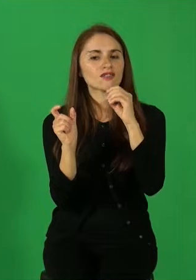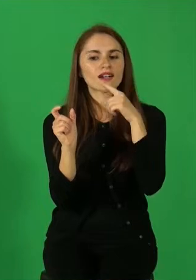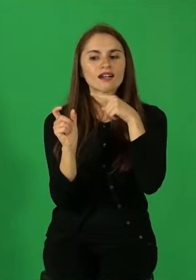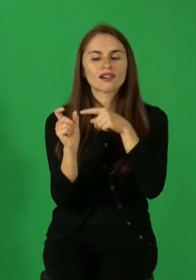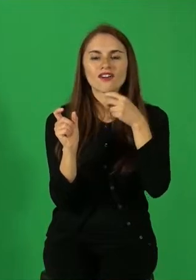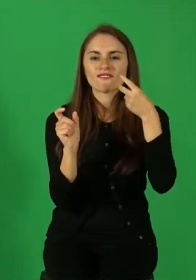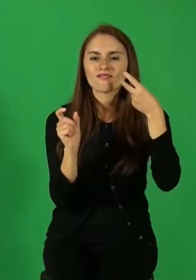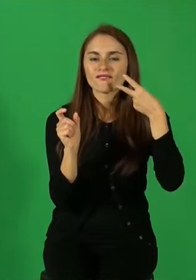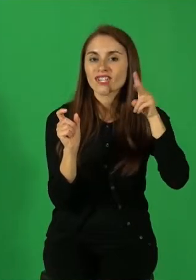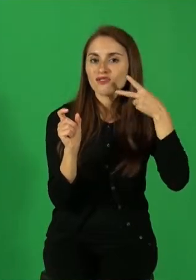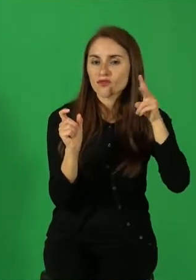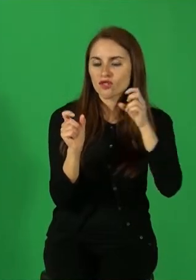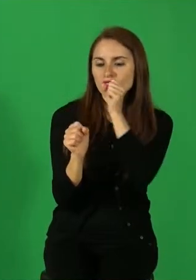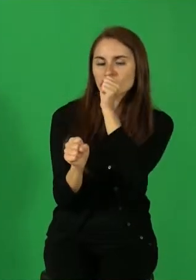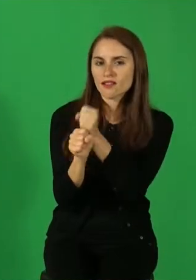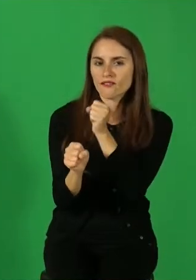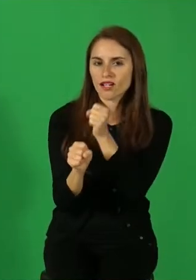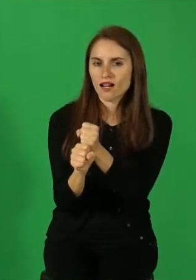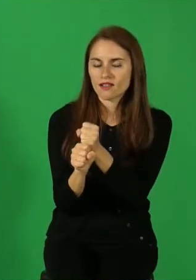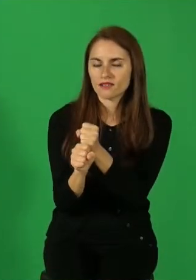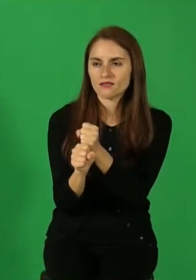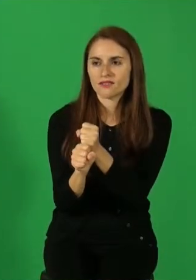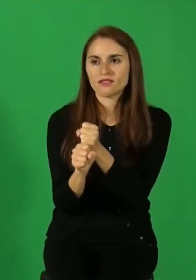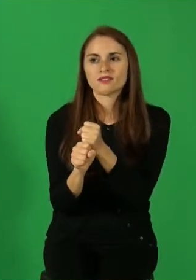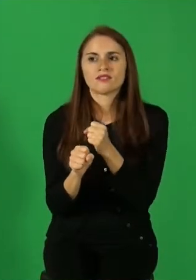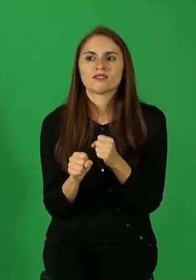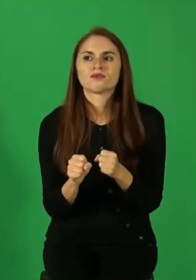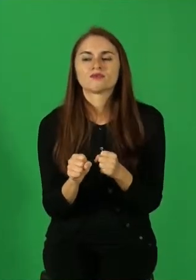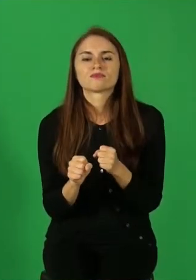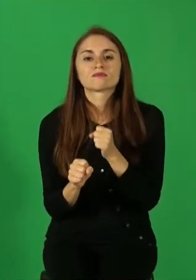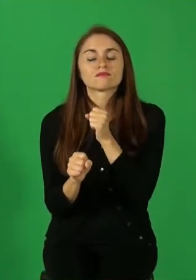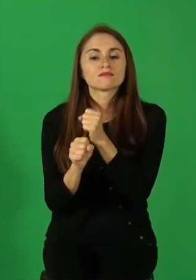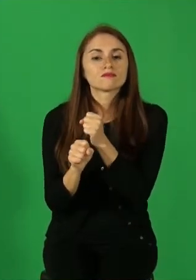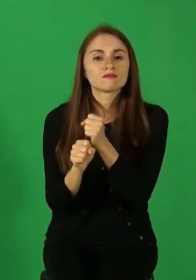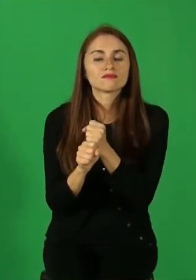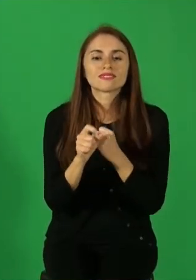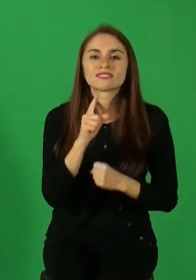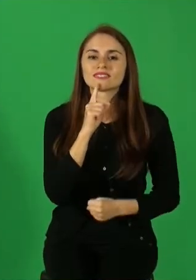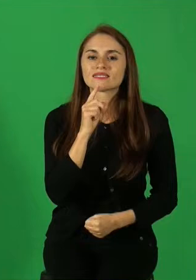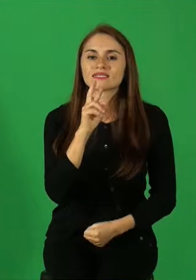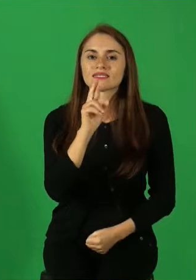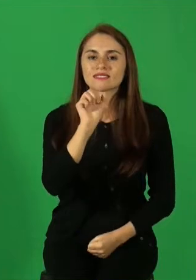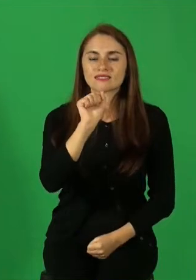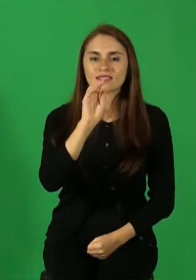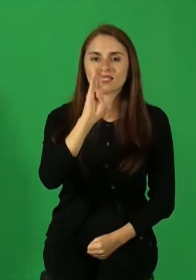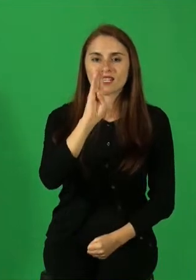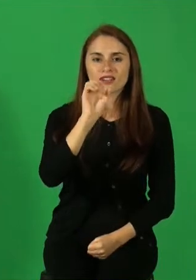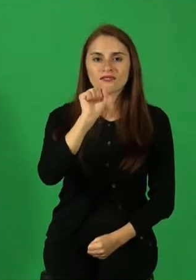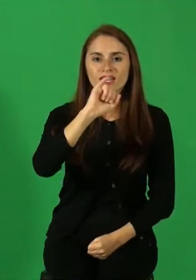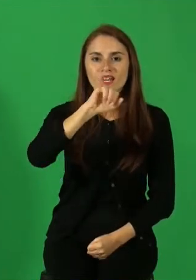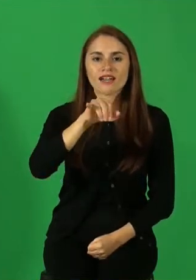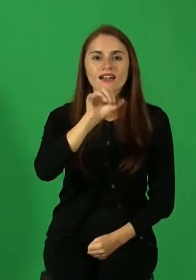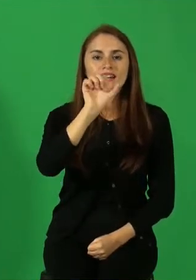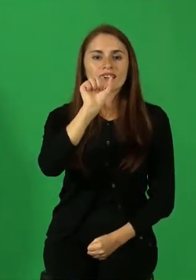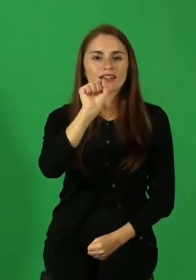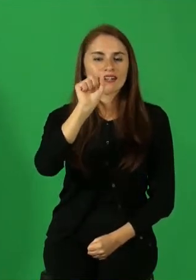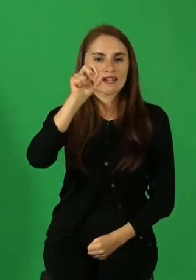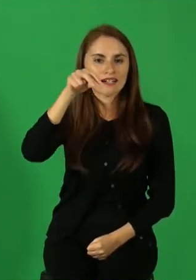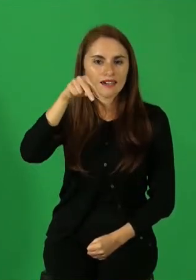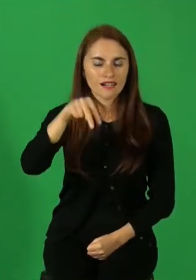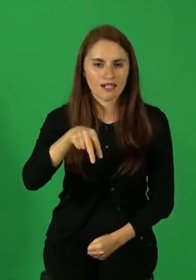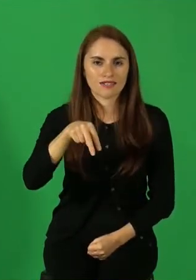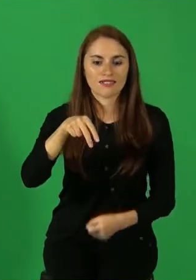verbo que está expresado en modo indicativo, en tercera persona y en tiempo